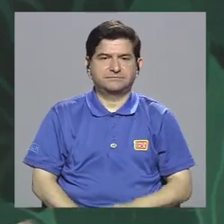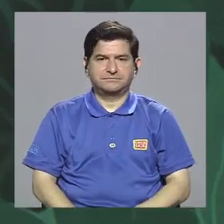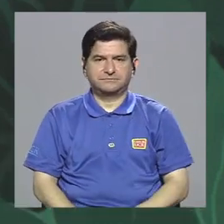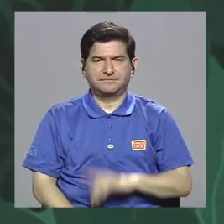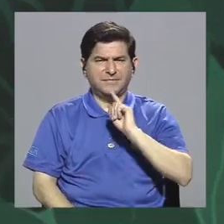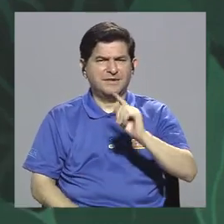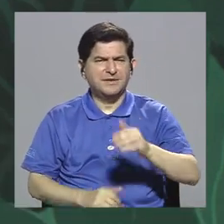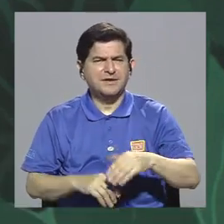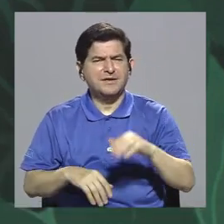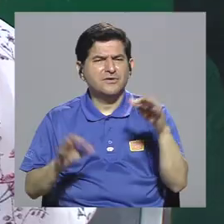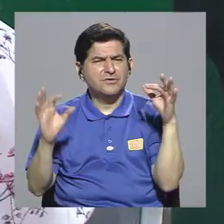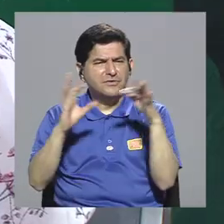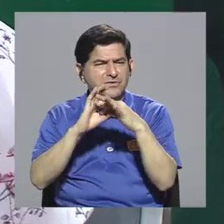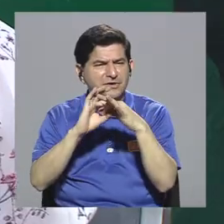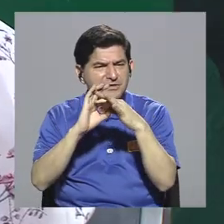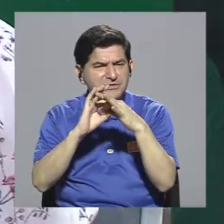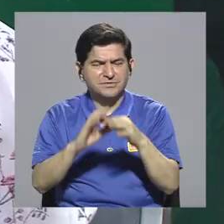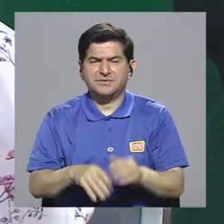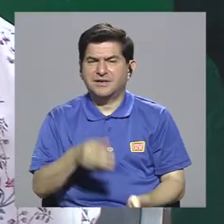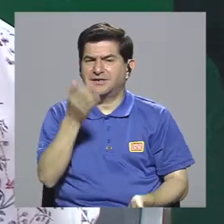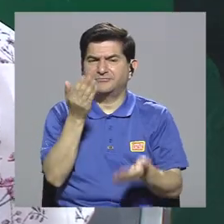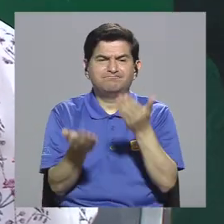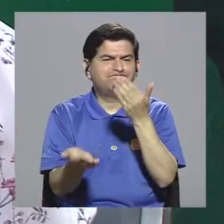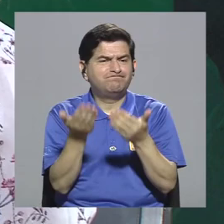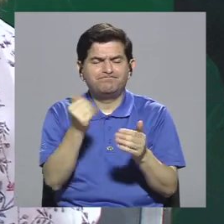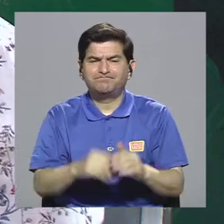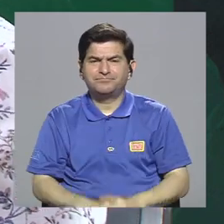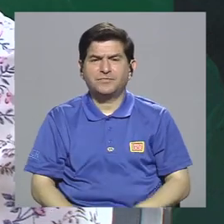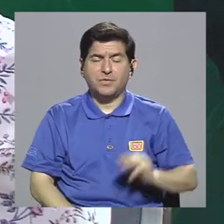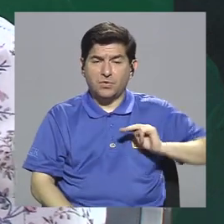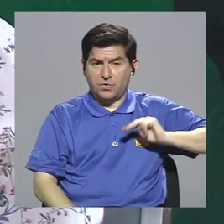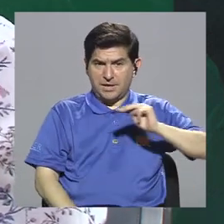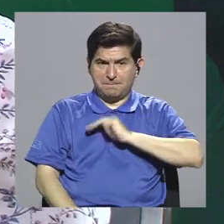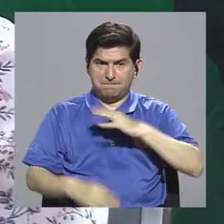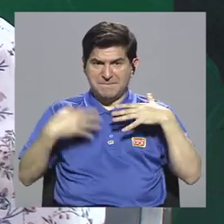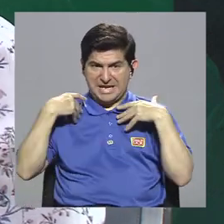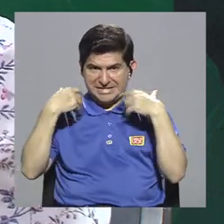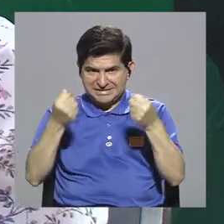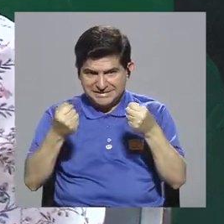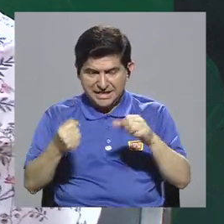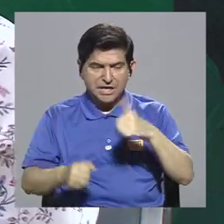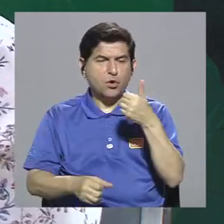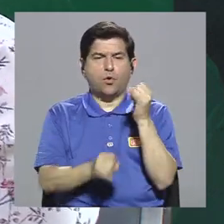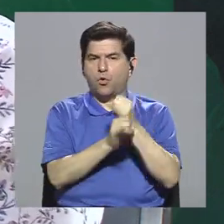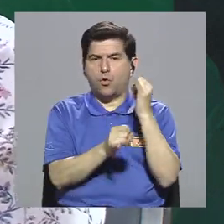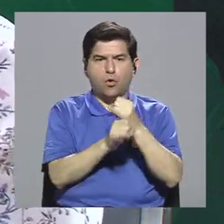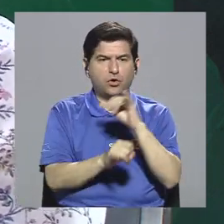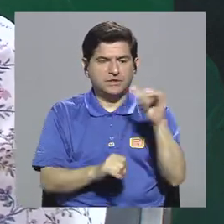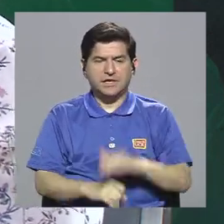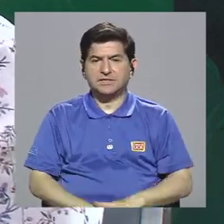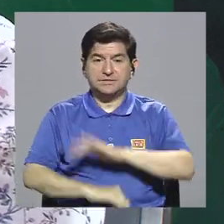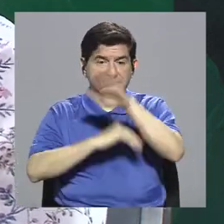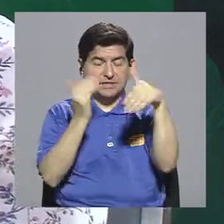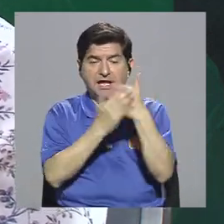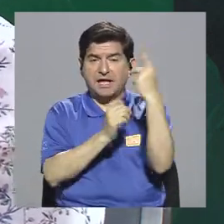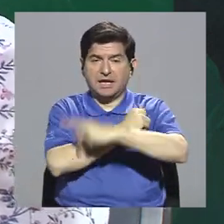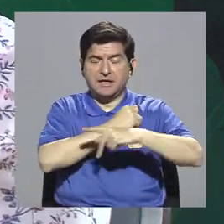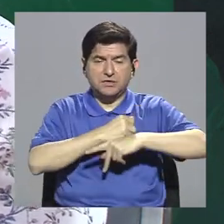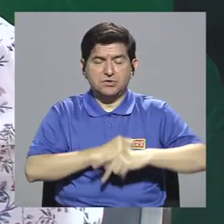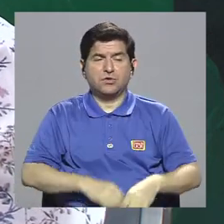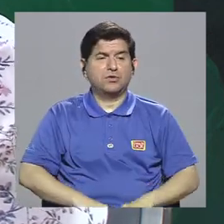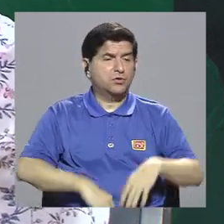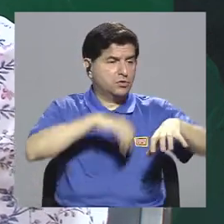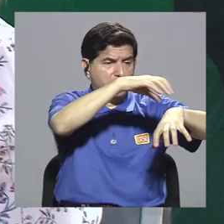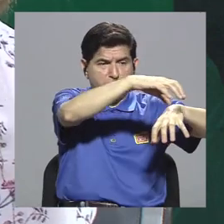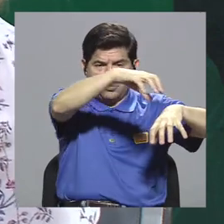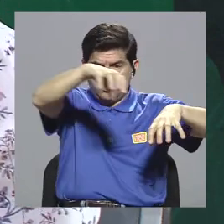Para brindar orientación. Ajá. La otra pregunta es, digamos, ahora que lo decía, y a propósito de que también está, digamos, ahí el Ministerio de Salud y